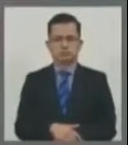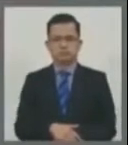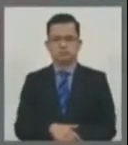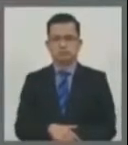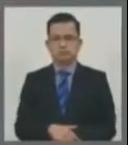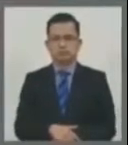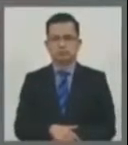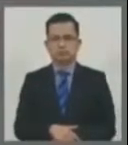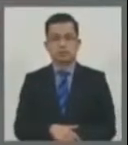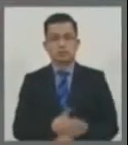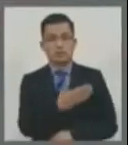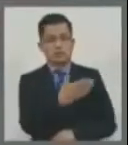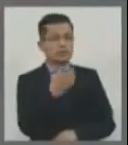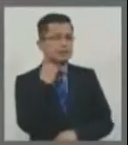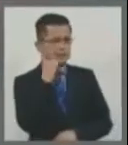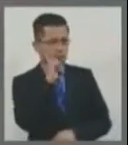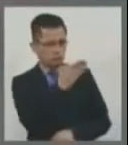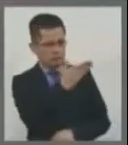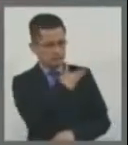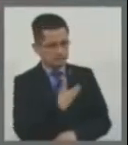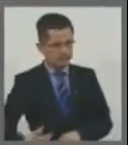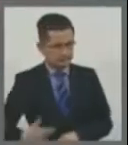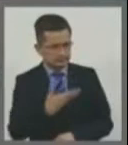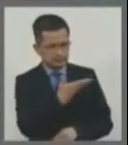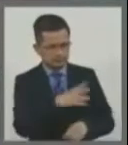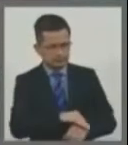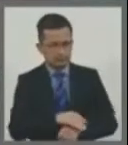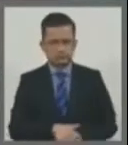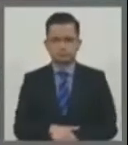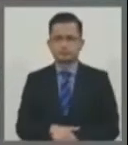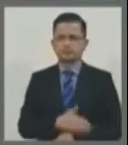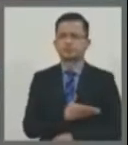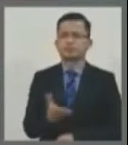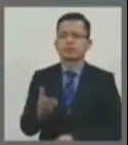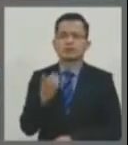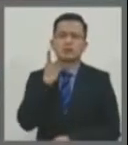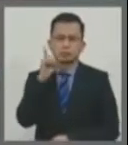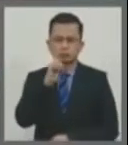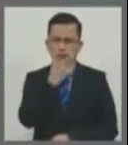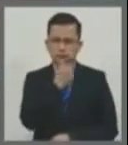Con su venia, diputada presidenta. Adelante. Diputadas y diputados,